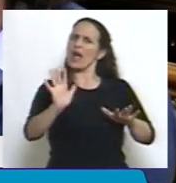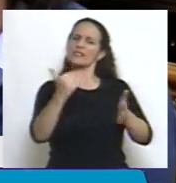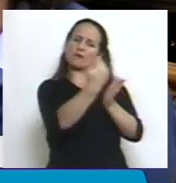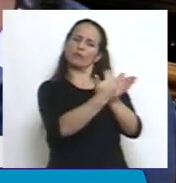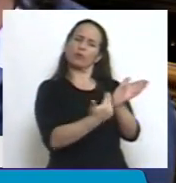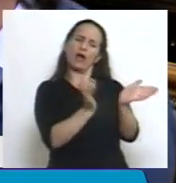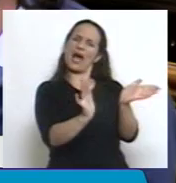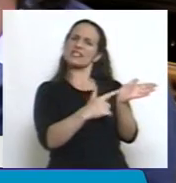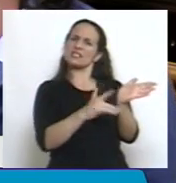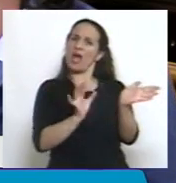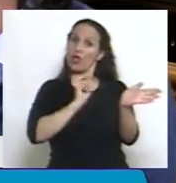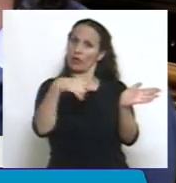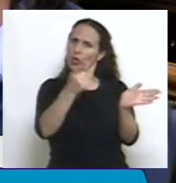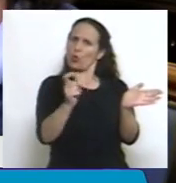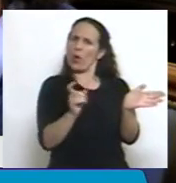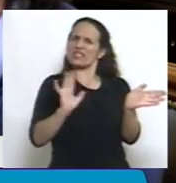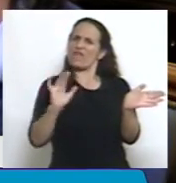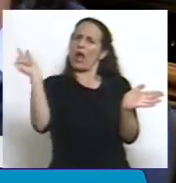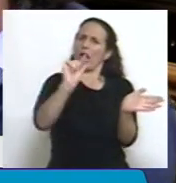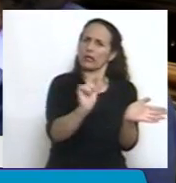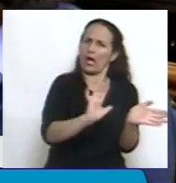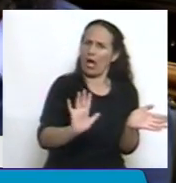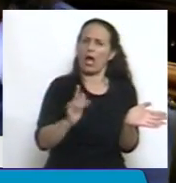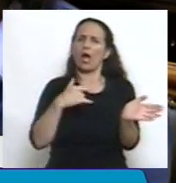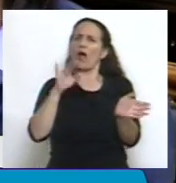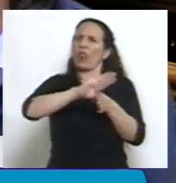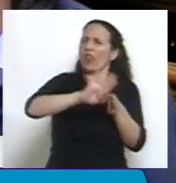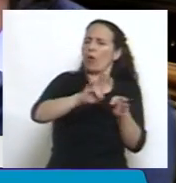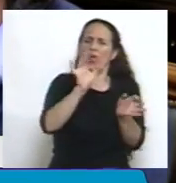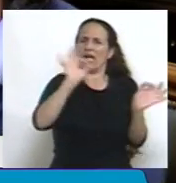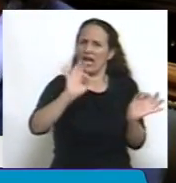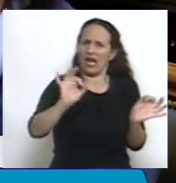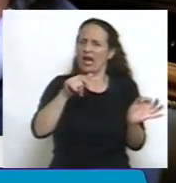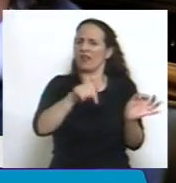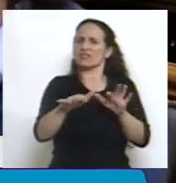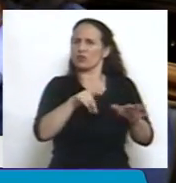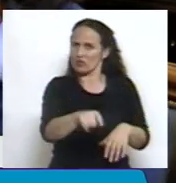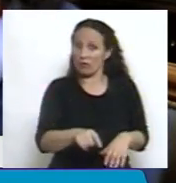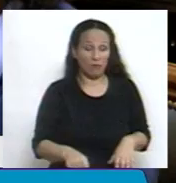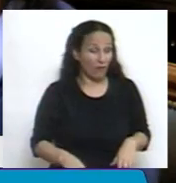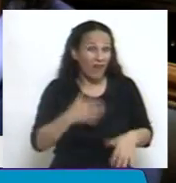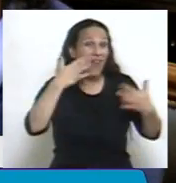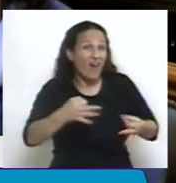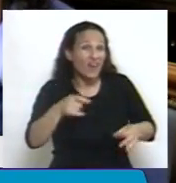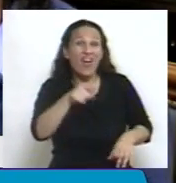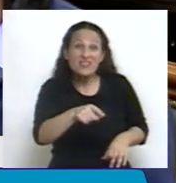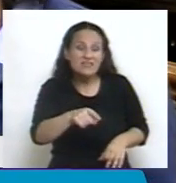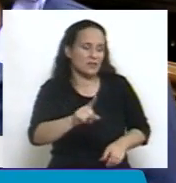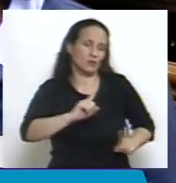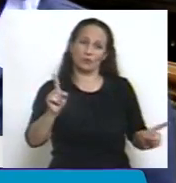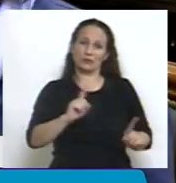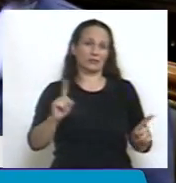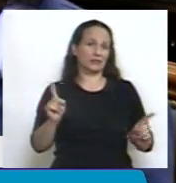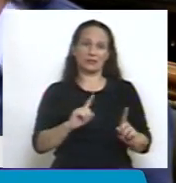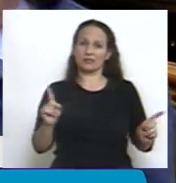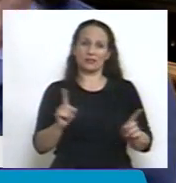que viene no tiene necesidades de financiamiento, no tiene necesidades de endeudarse y tiene superávit. Y la verdad es que nada más alejado de la realidad. Este